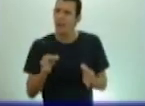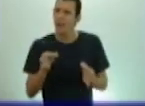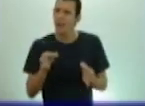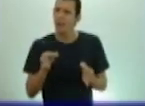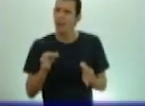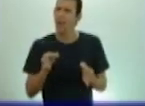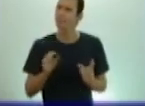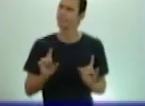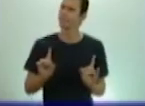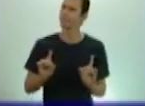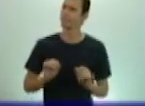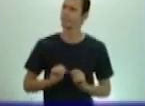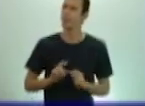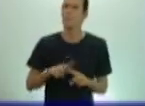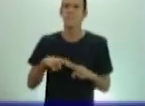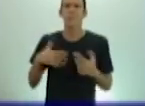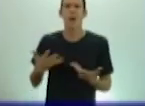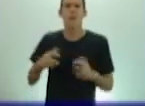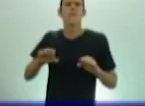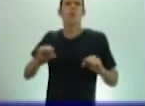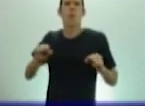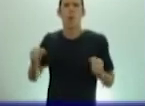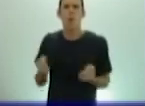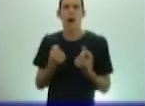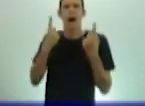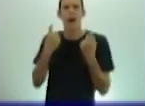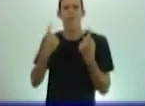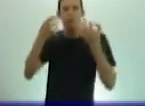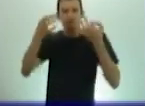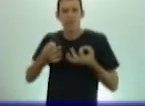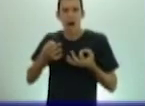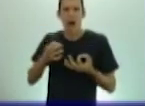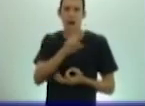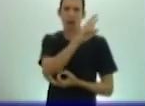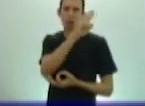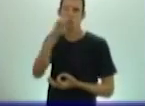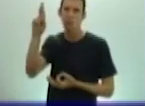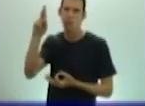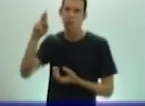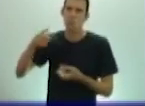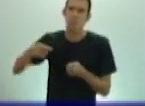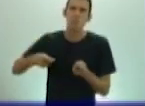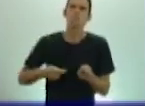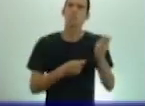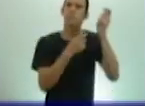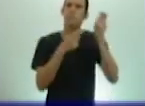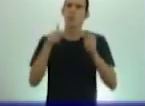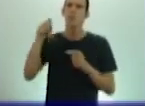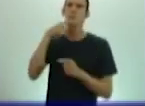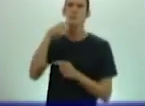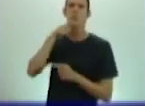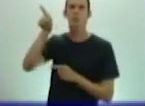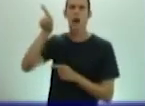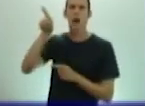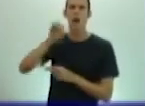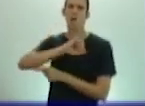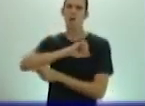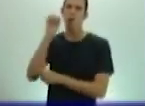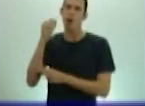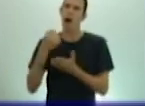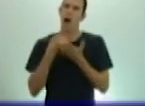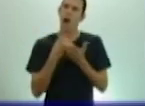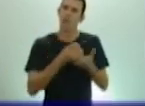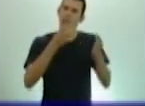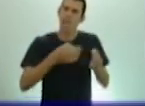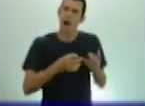ser la Revolución Socialista de Octubre la que logró resolver los problemas del proletariado en Rusia? Preguntas como esa le van a ayudar también